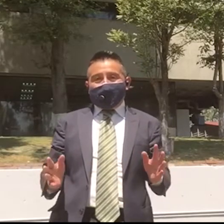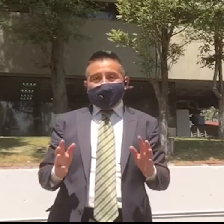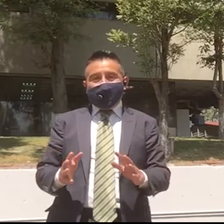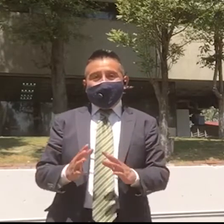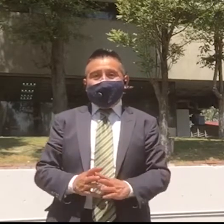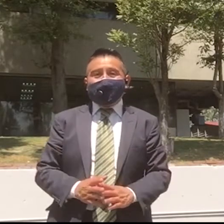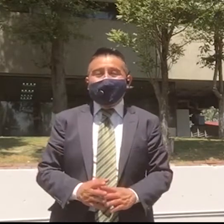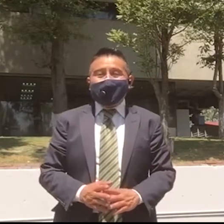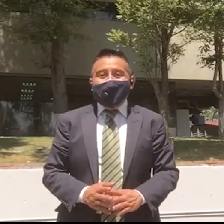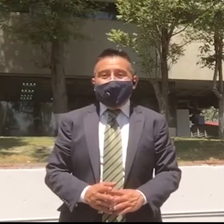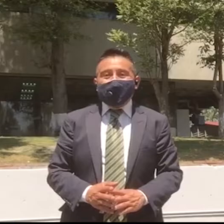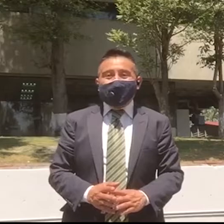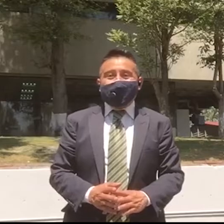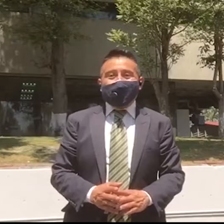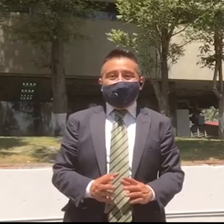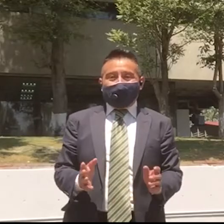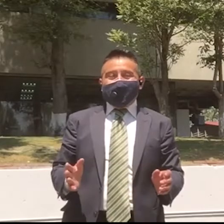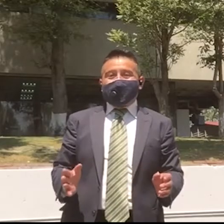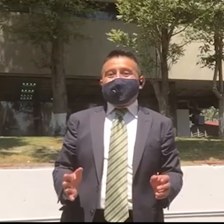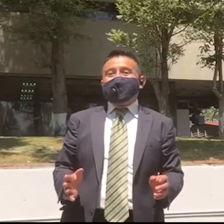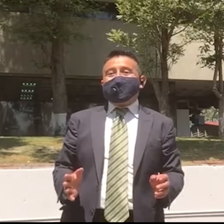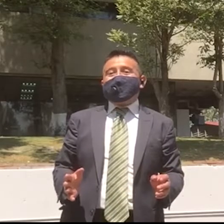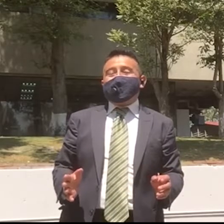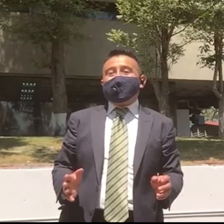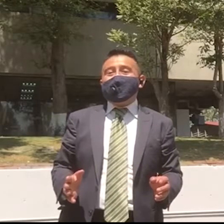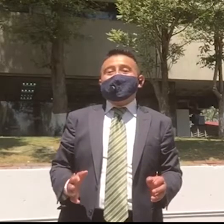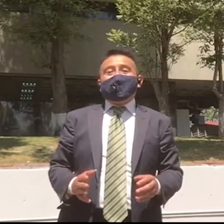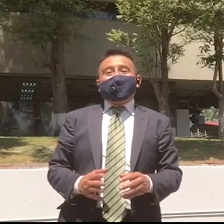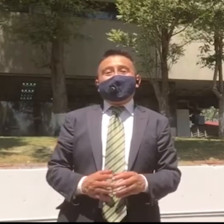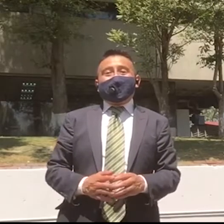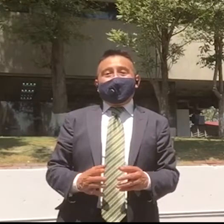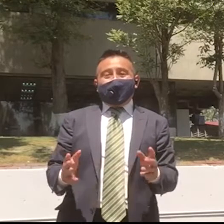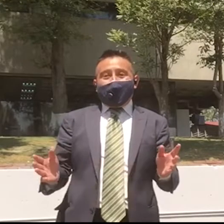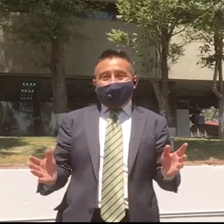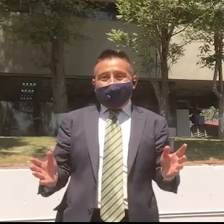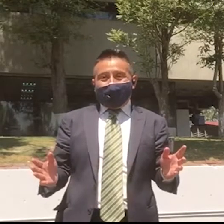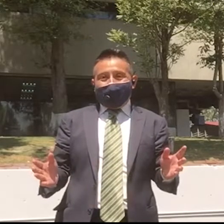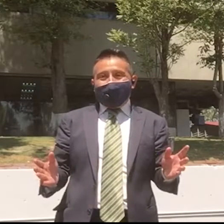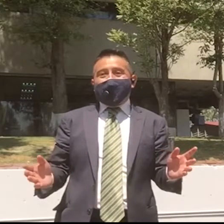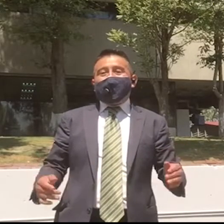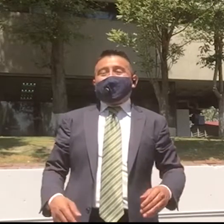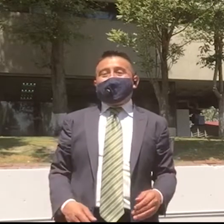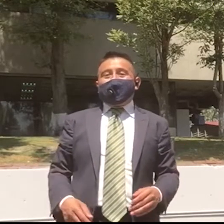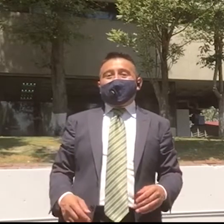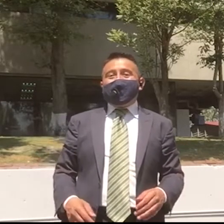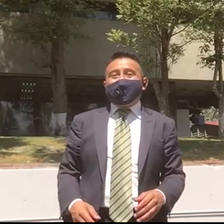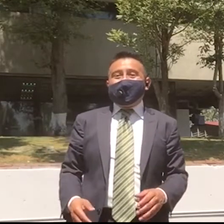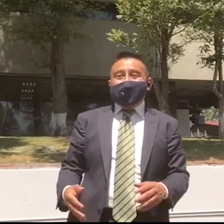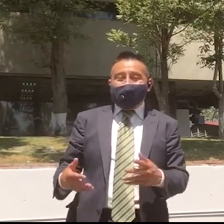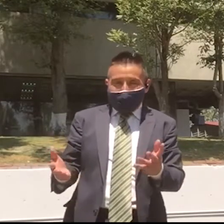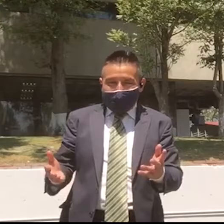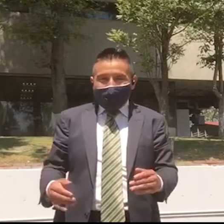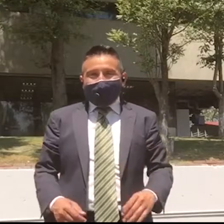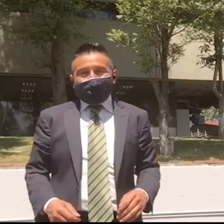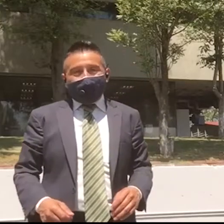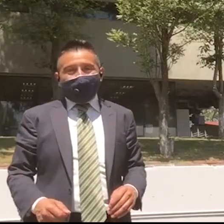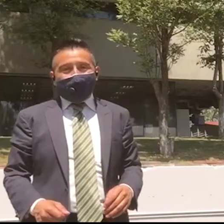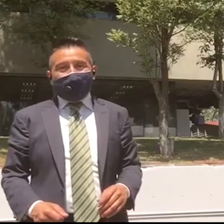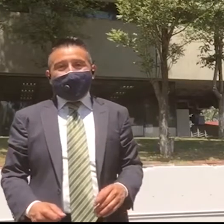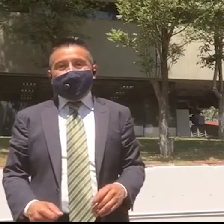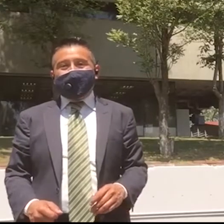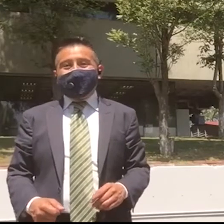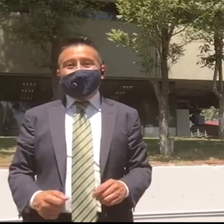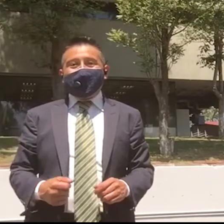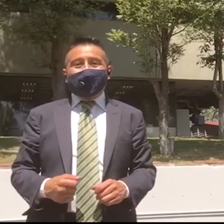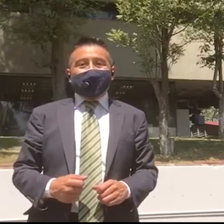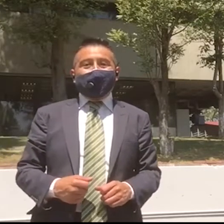Seguridad y Protección Ciudadana, Rosa Isela Rodríguez, la cual detalló el estado de la del combate a la delincuencia y la baja según